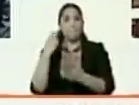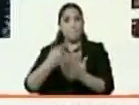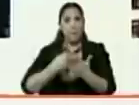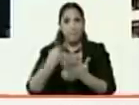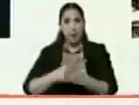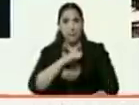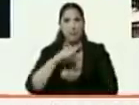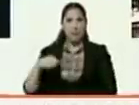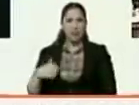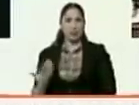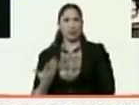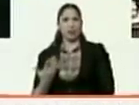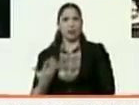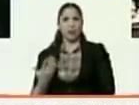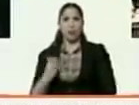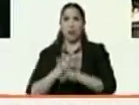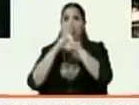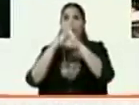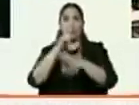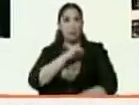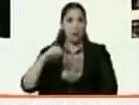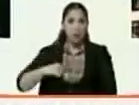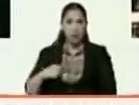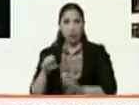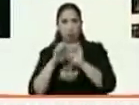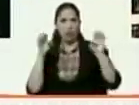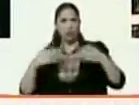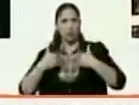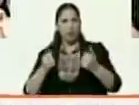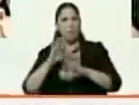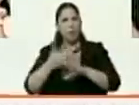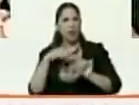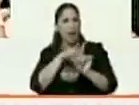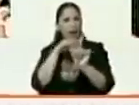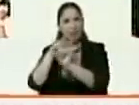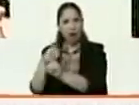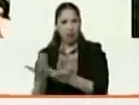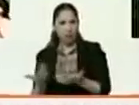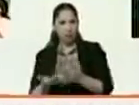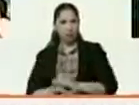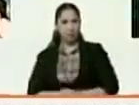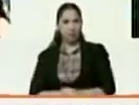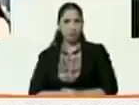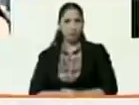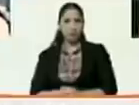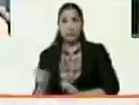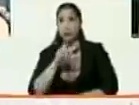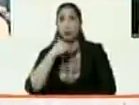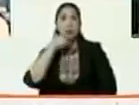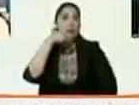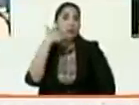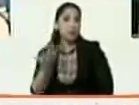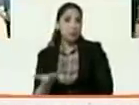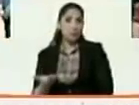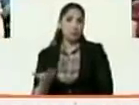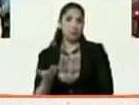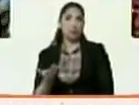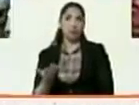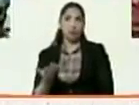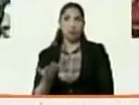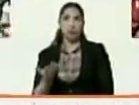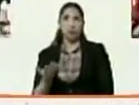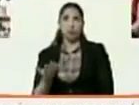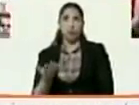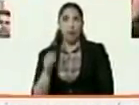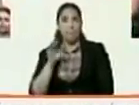de la educación, la privatización de la salud, ¿por qué lo atacan? Si no sirve que